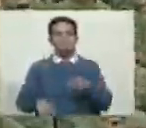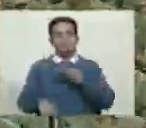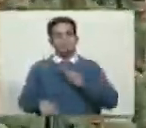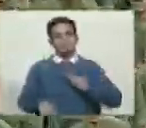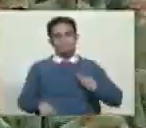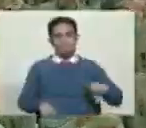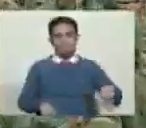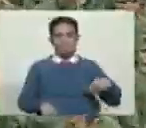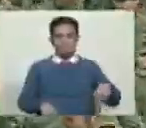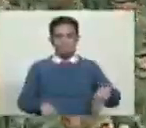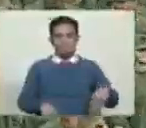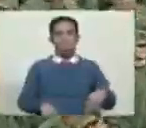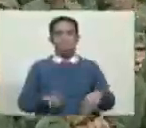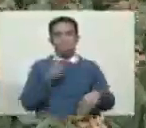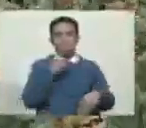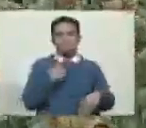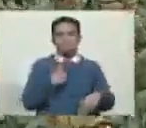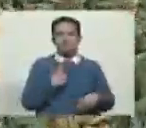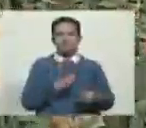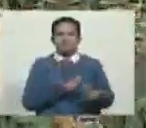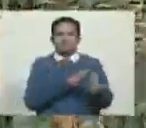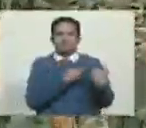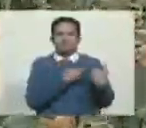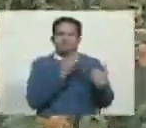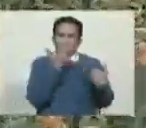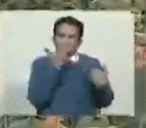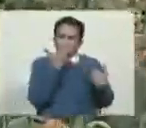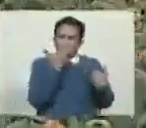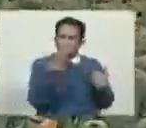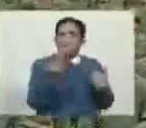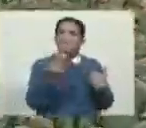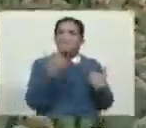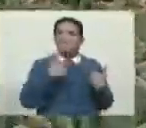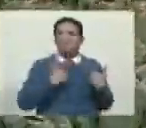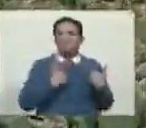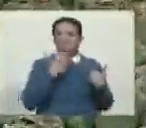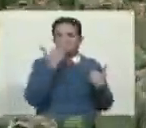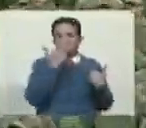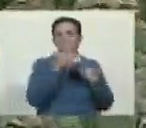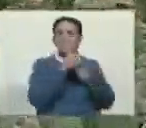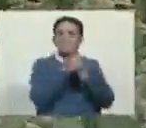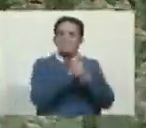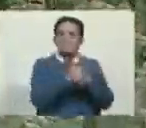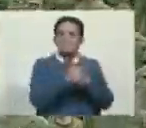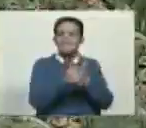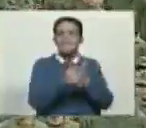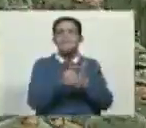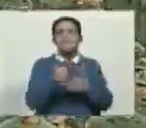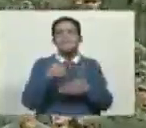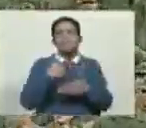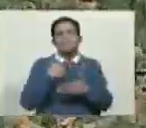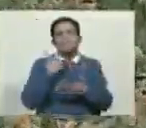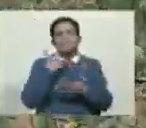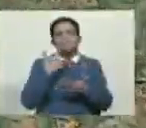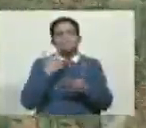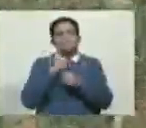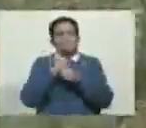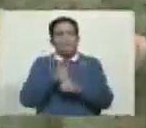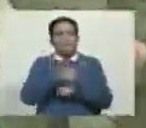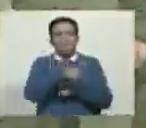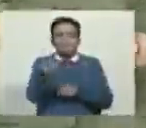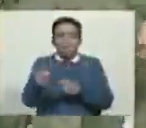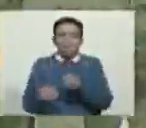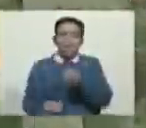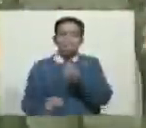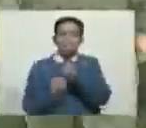comandante en jefe estoy al frente y seguiré al frente de esta batalla y cuento con la lealtad absoluta, la disciplina